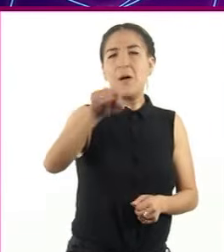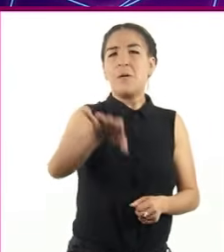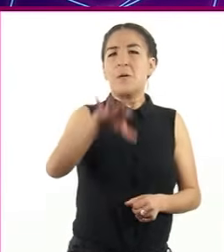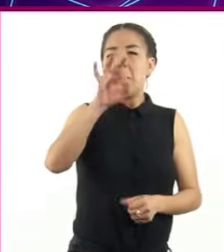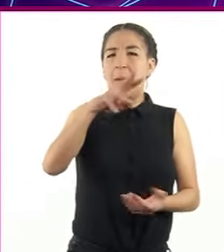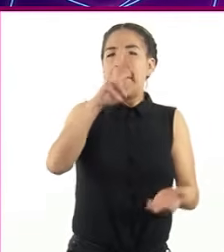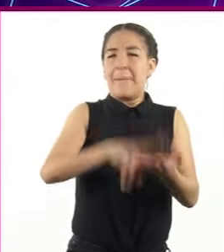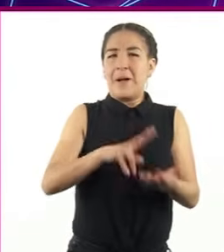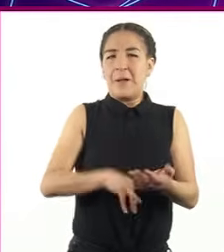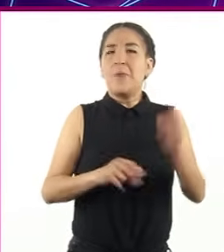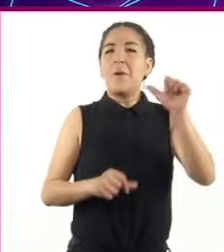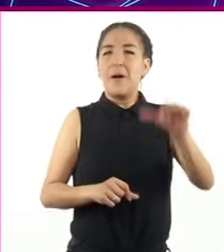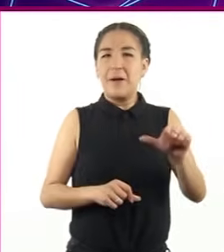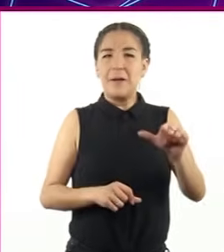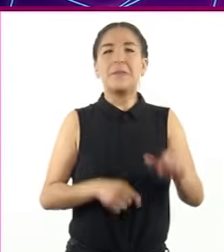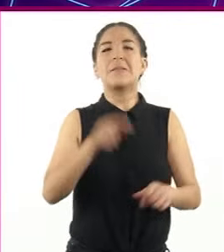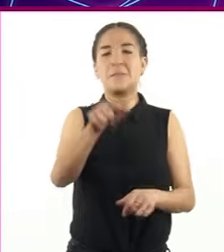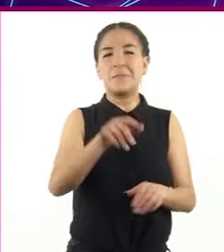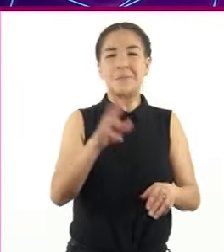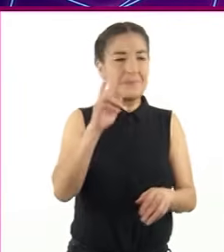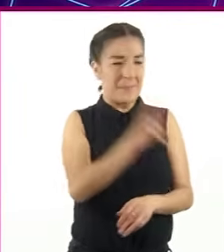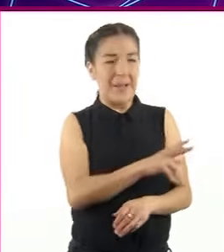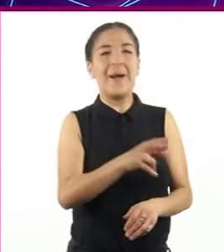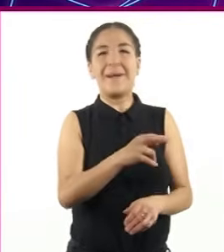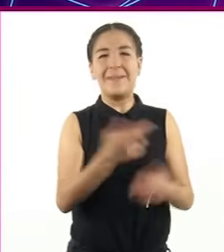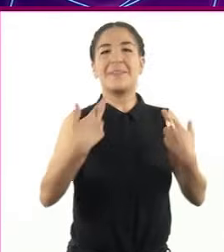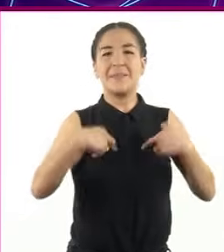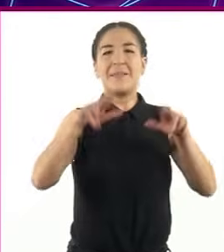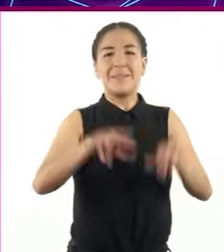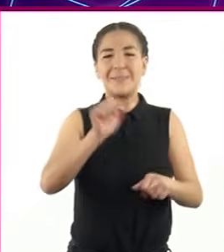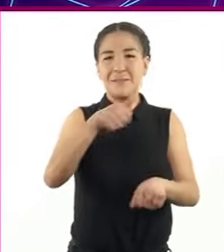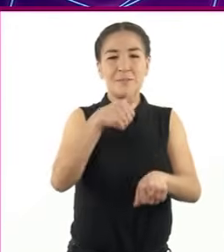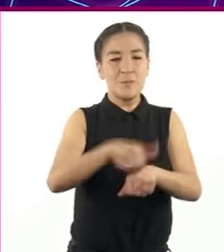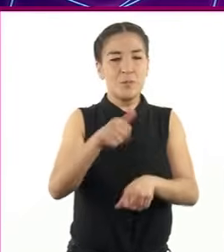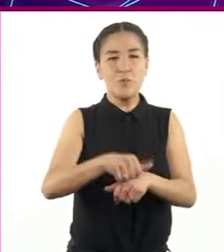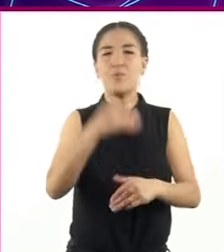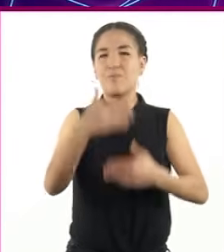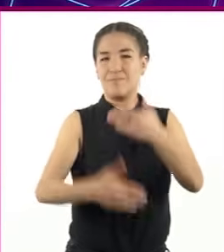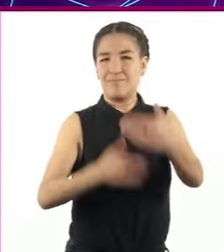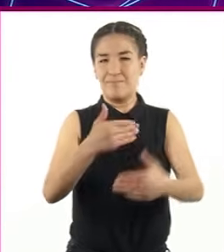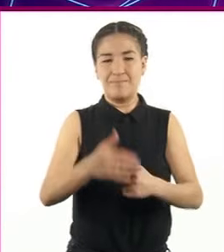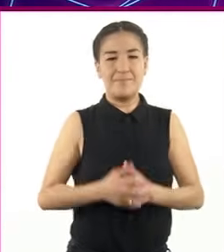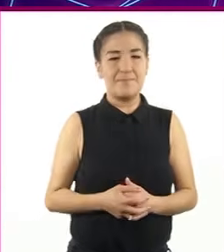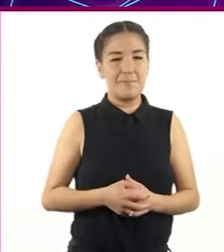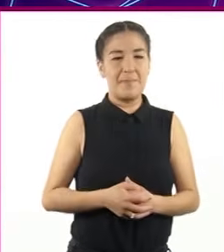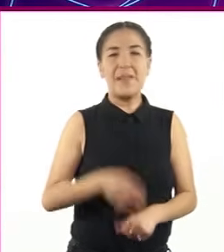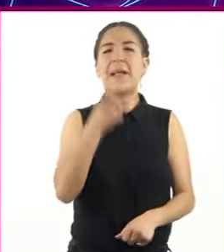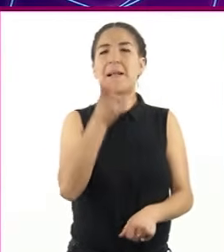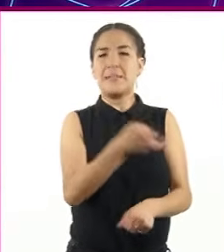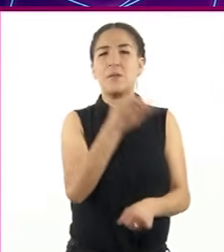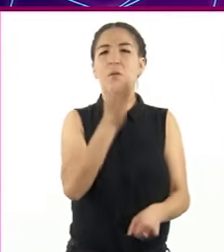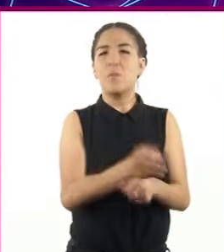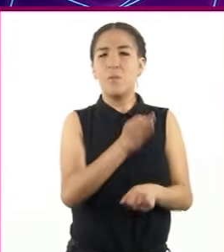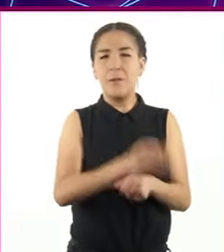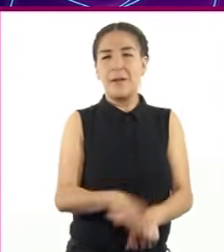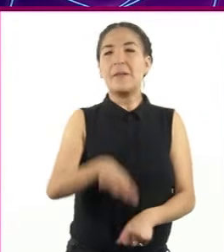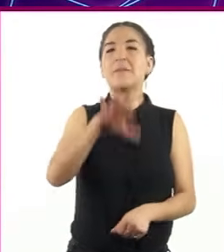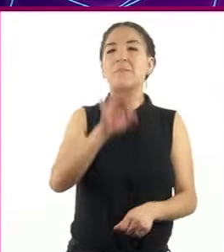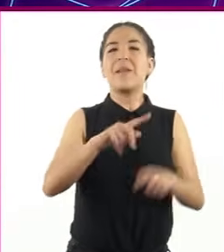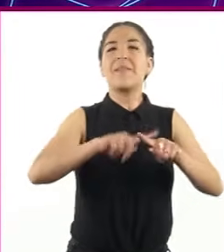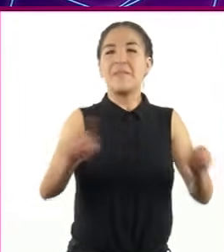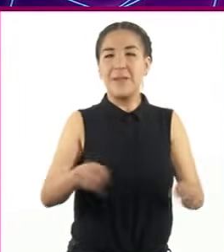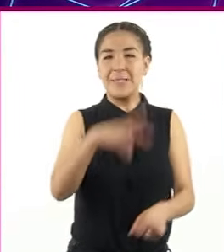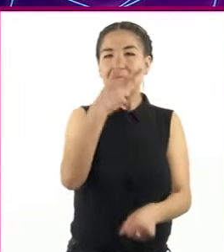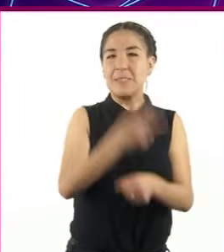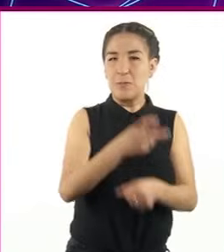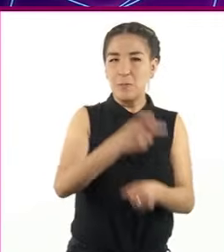de A, se reconoce que es la diferencia entre los términos consecutivos de la sucesión. En este caso, encontramos la diferencia del